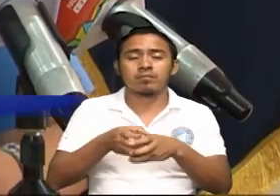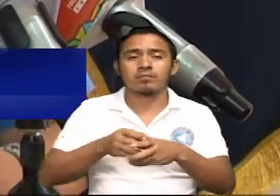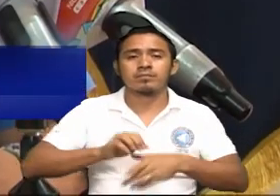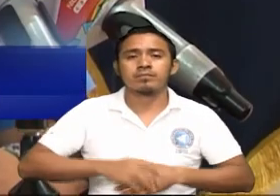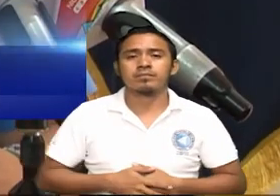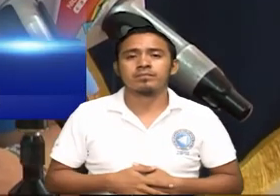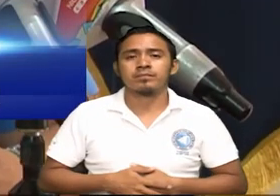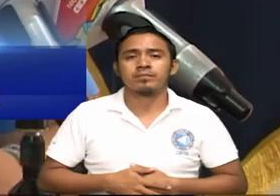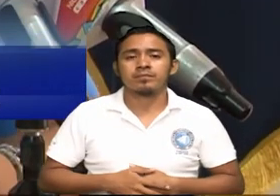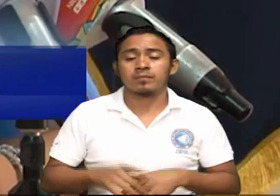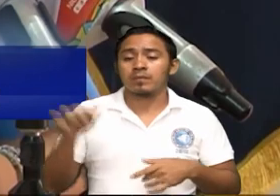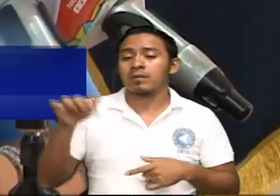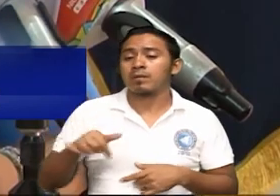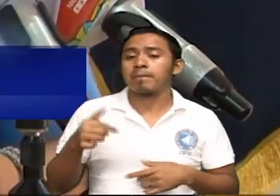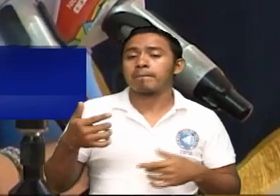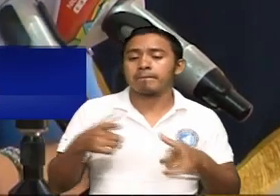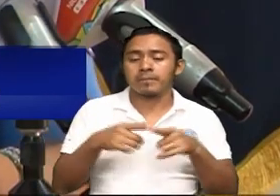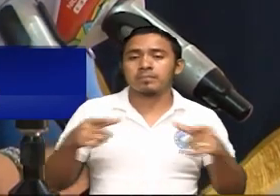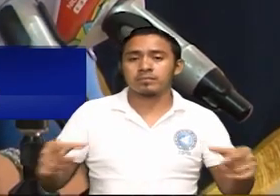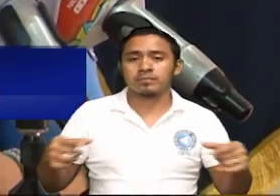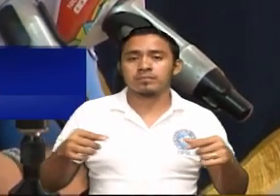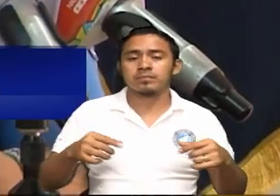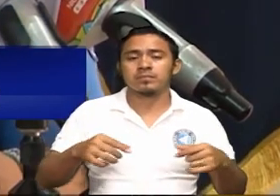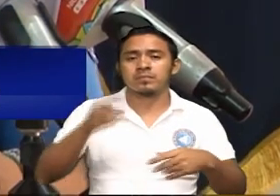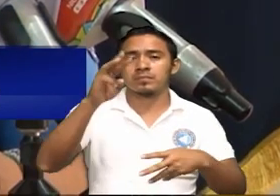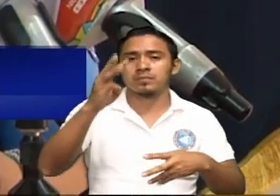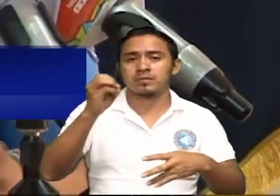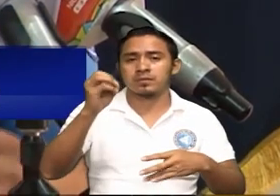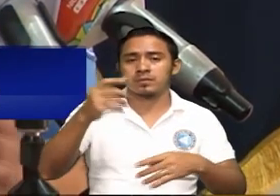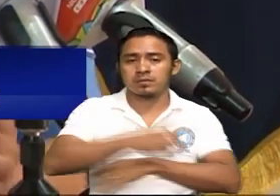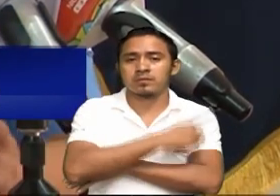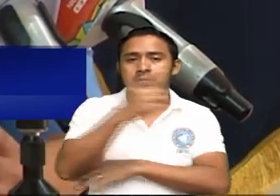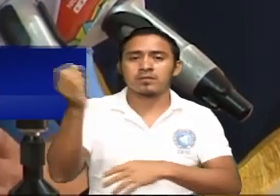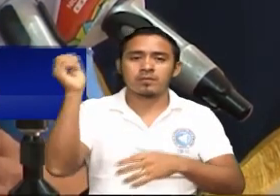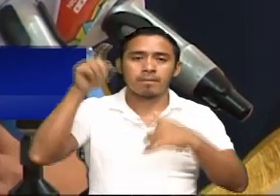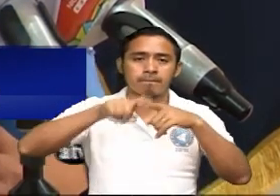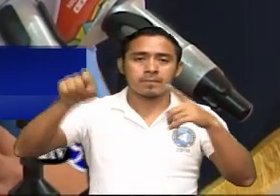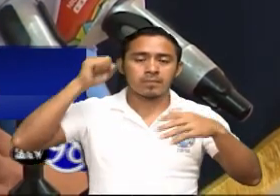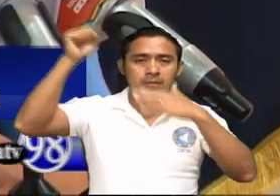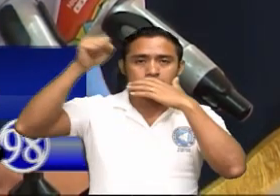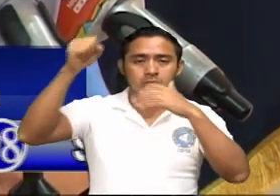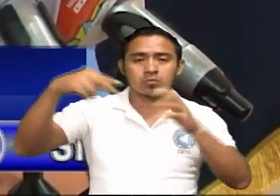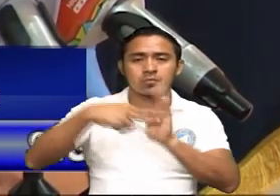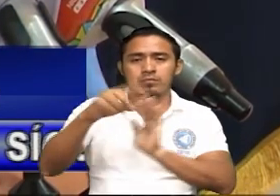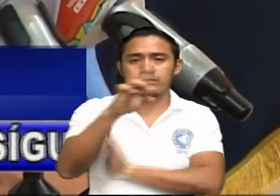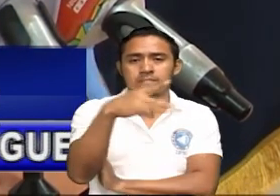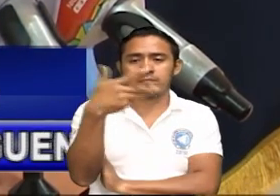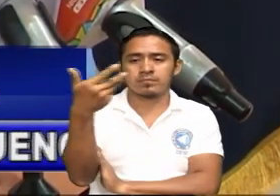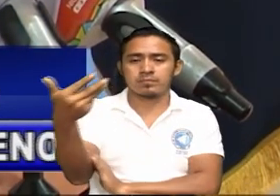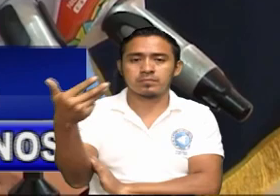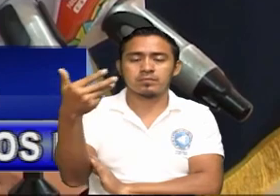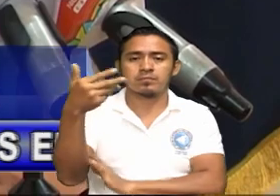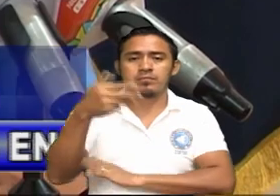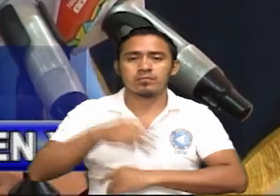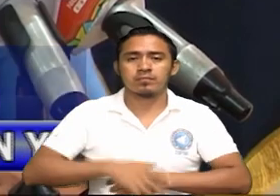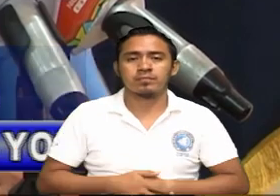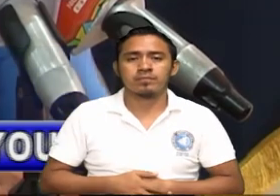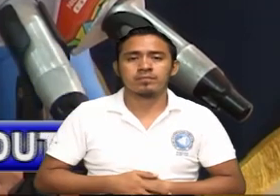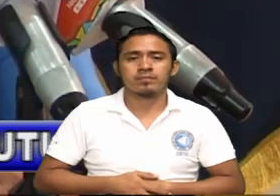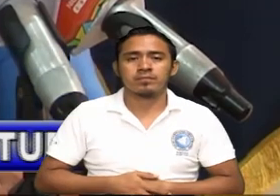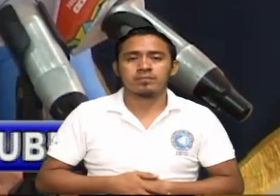comunidades. Dado en la ciudad de Managua a los 30 días del mes de julio del año